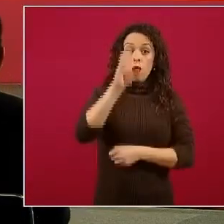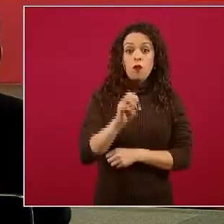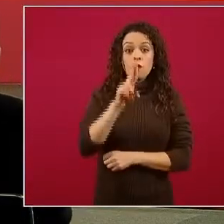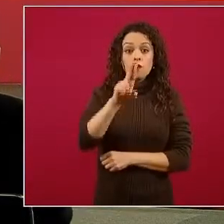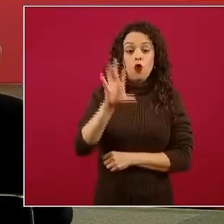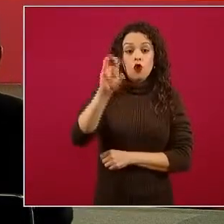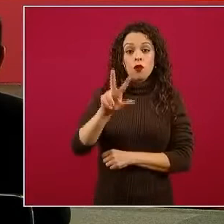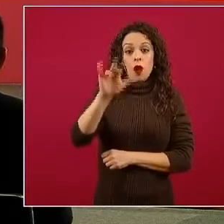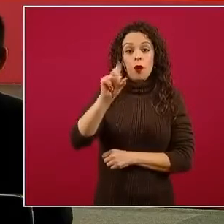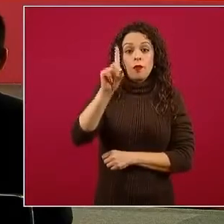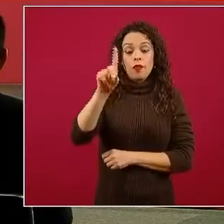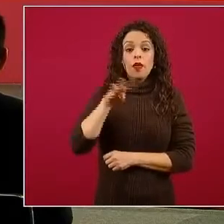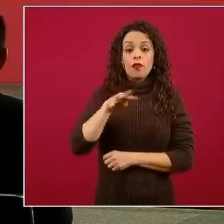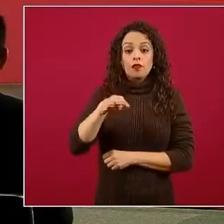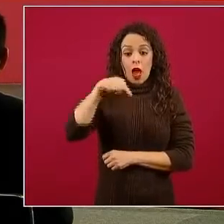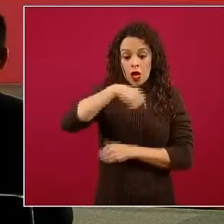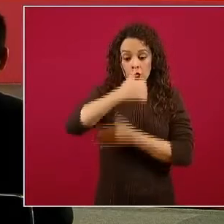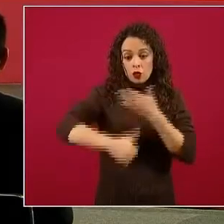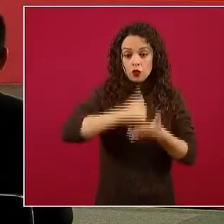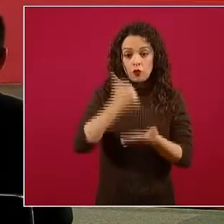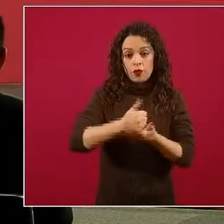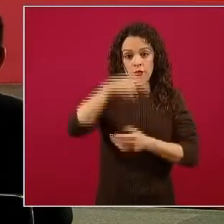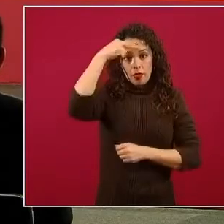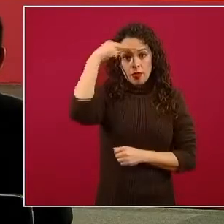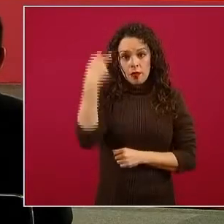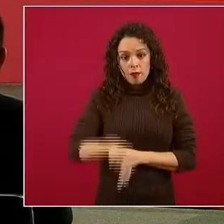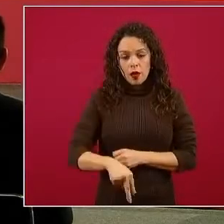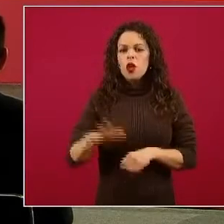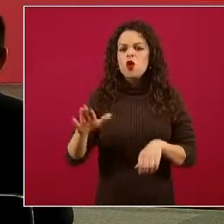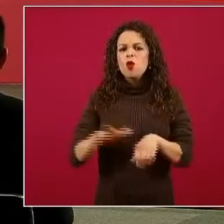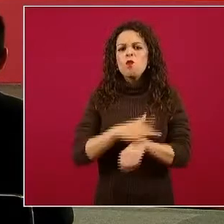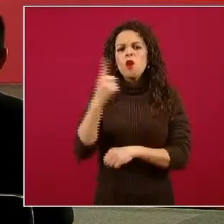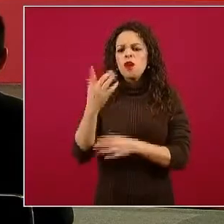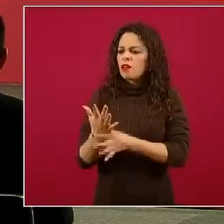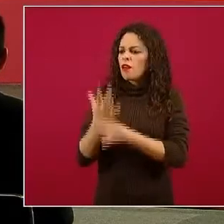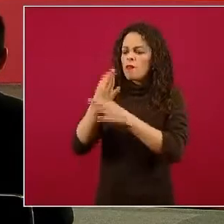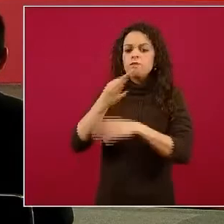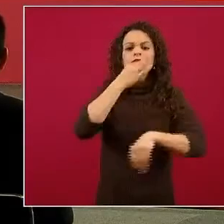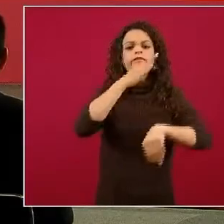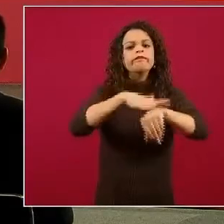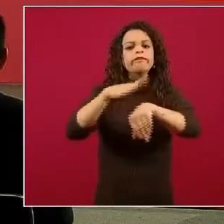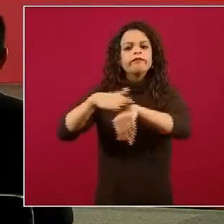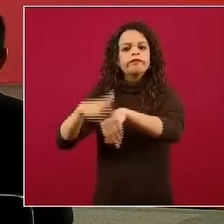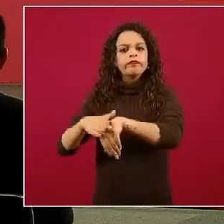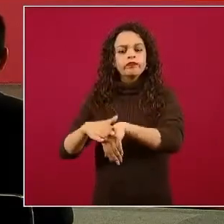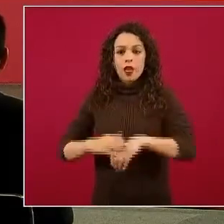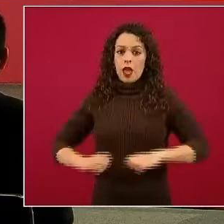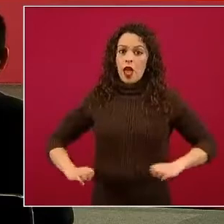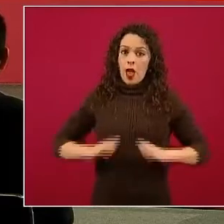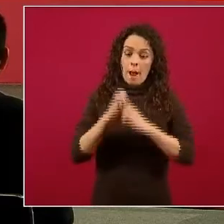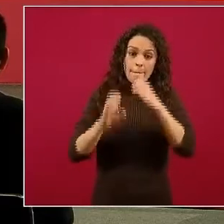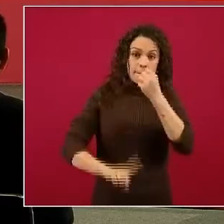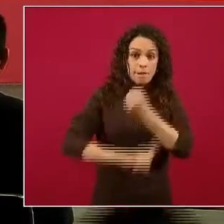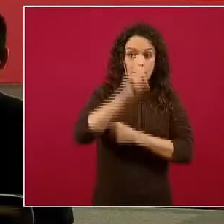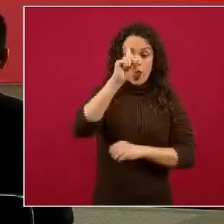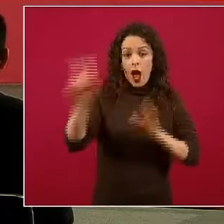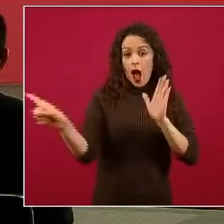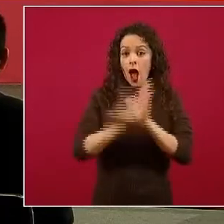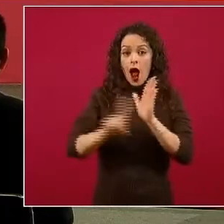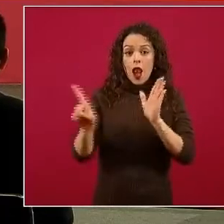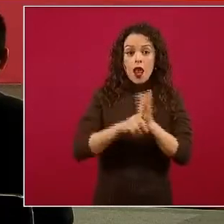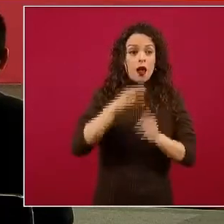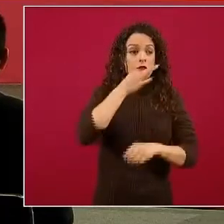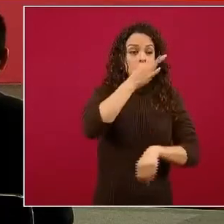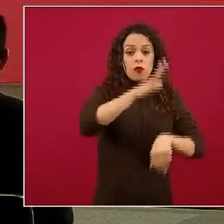la Ciudad de México. ¿Por qué hacemos este señalamiento de alerta, de emergencia? Porque la acción que se